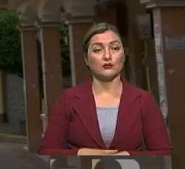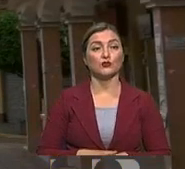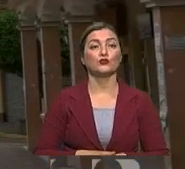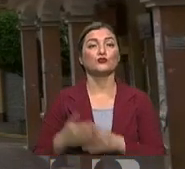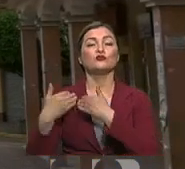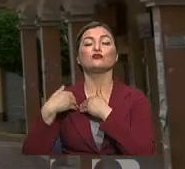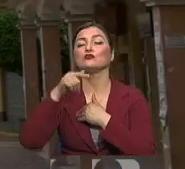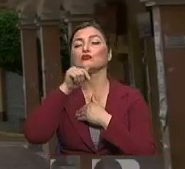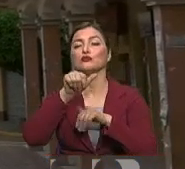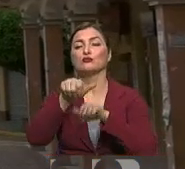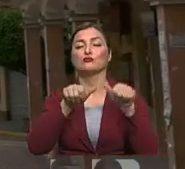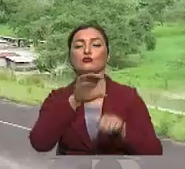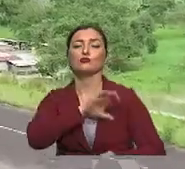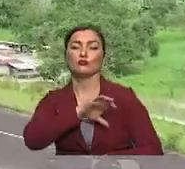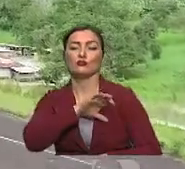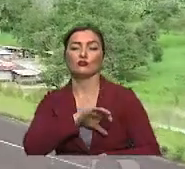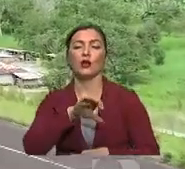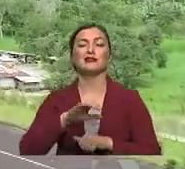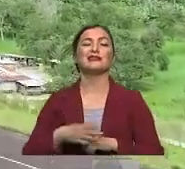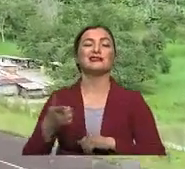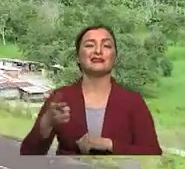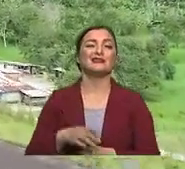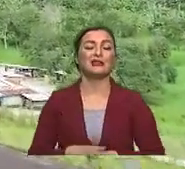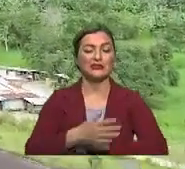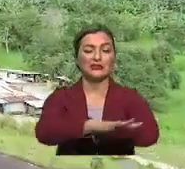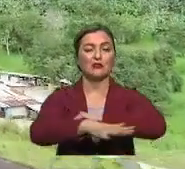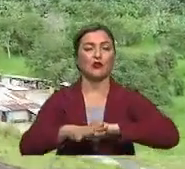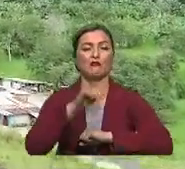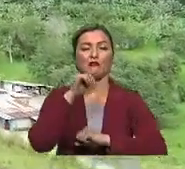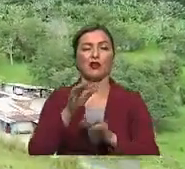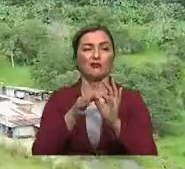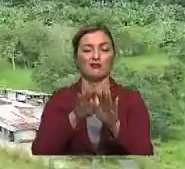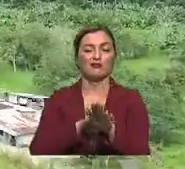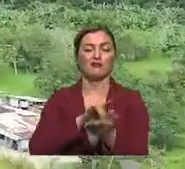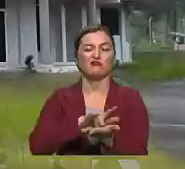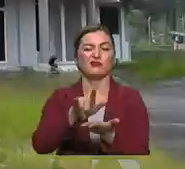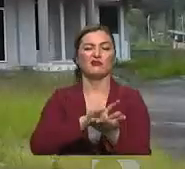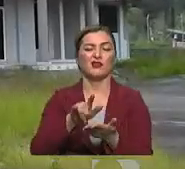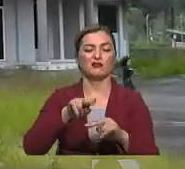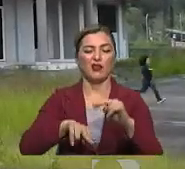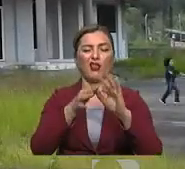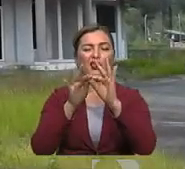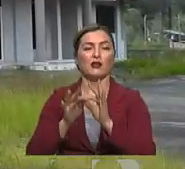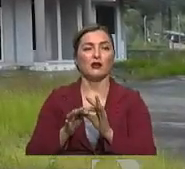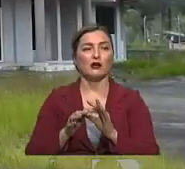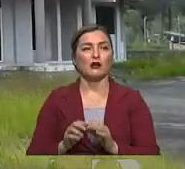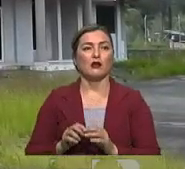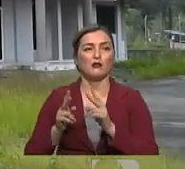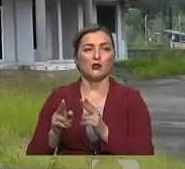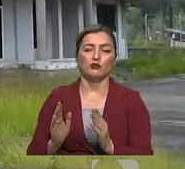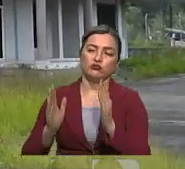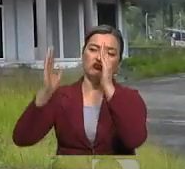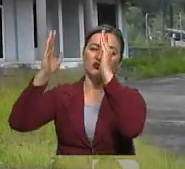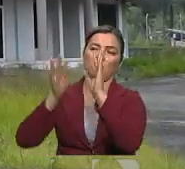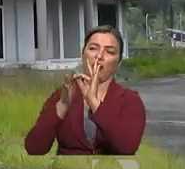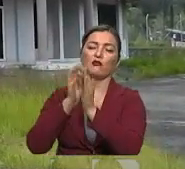administración estaría a cargo del municipio de Zamora. Sin embargo, la falta de mantenimiento de la plataforma para aterrizaje, como sucede también con el edificio terminal,